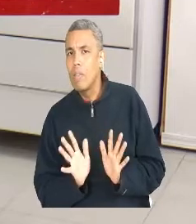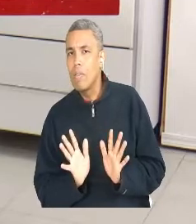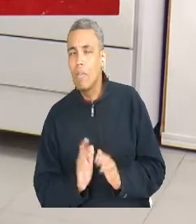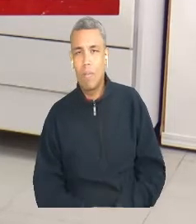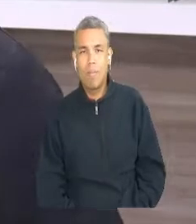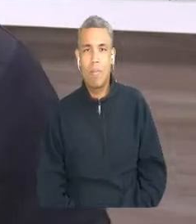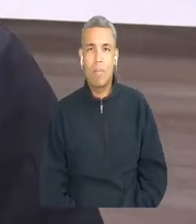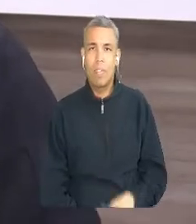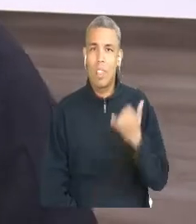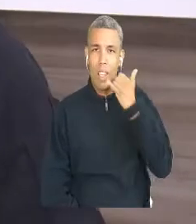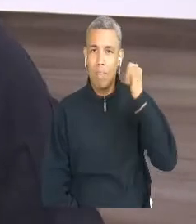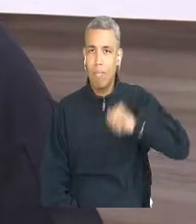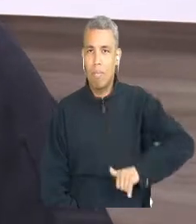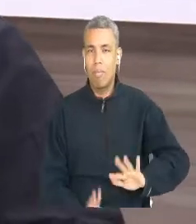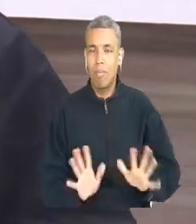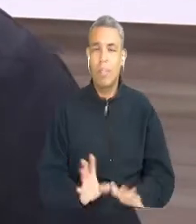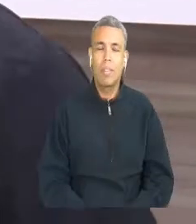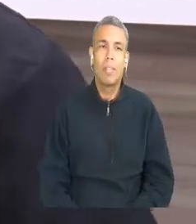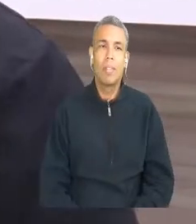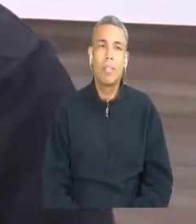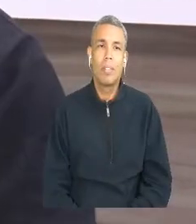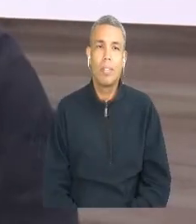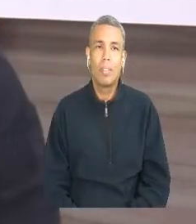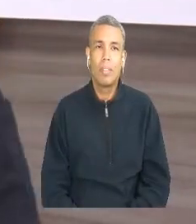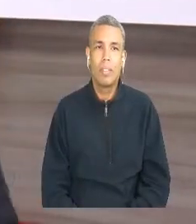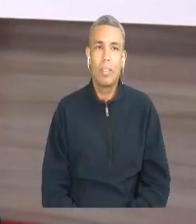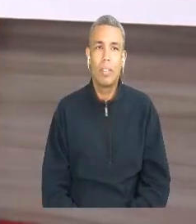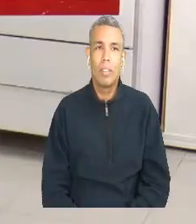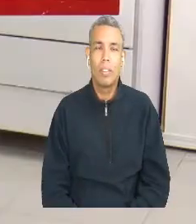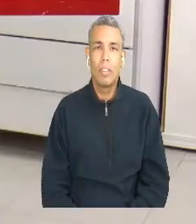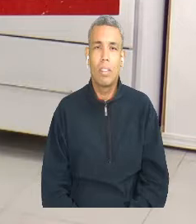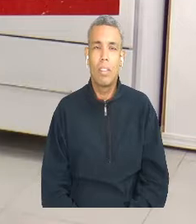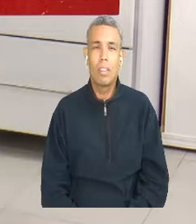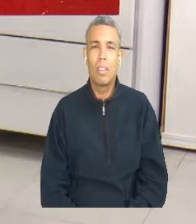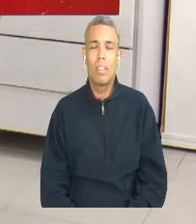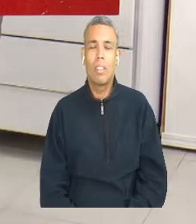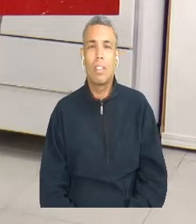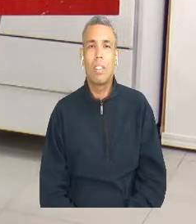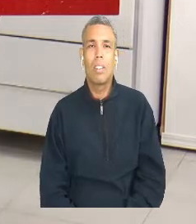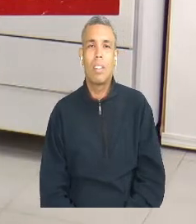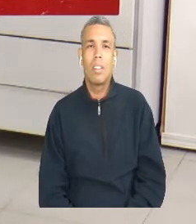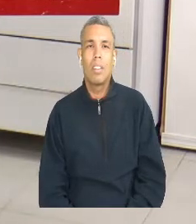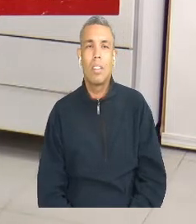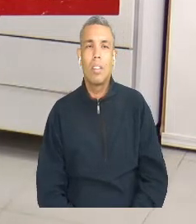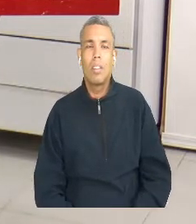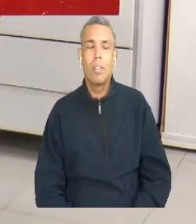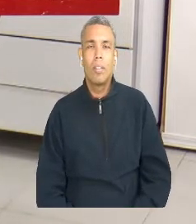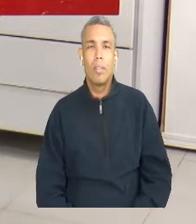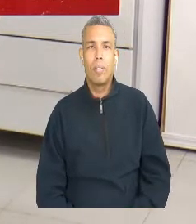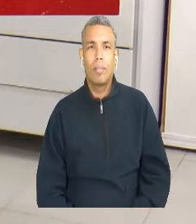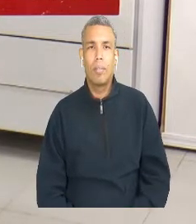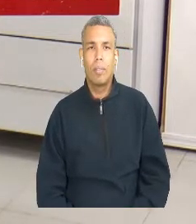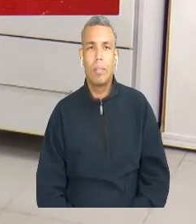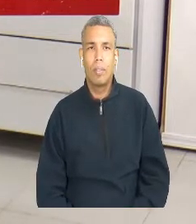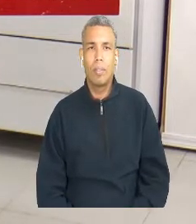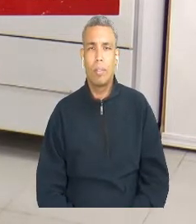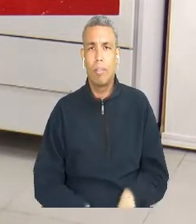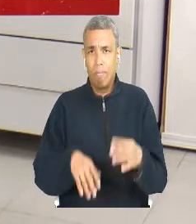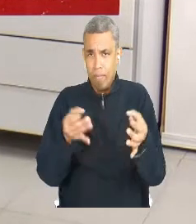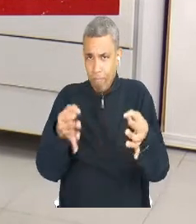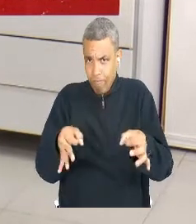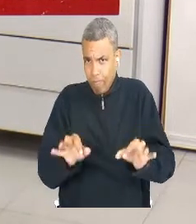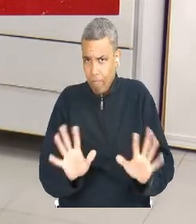bueno, se fue Isa, iba a decir yo, se fue Norita. Pero bueno, continuamos bueno, entonces. Bueno, esto es muy sencillo. El rellenar lo podemos